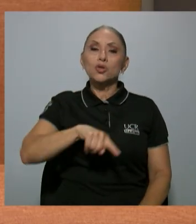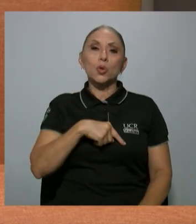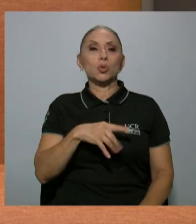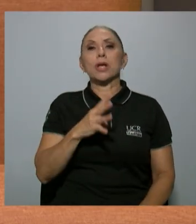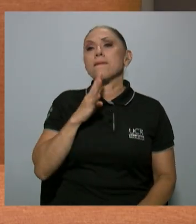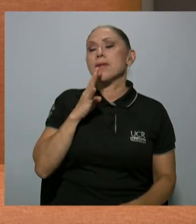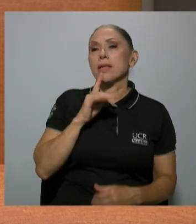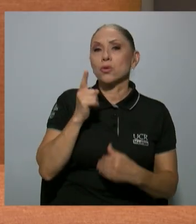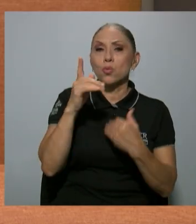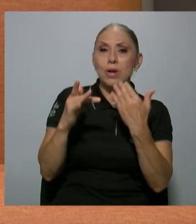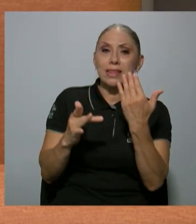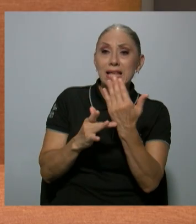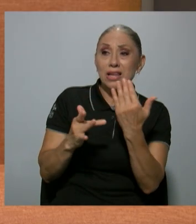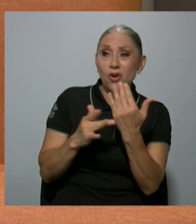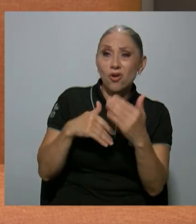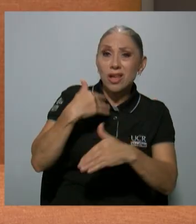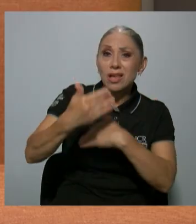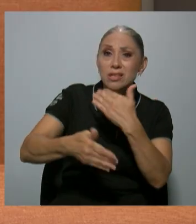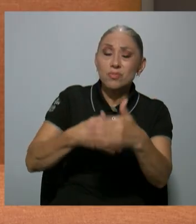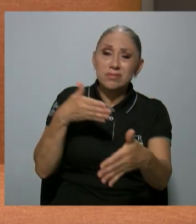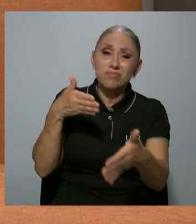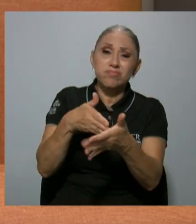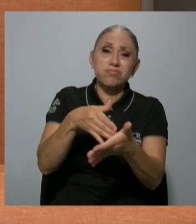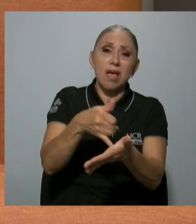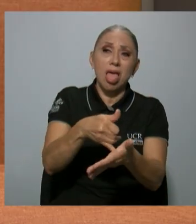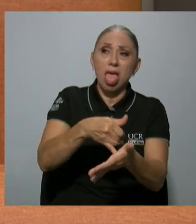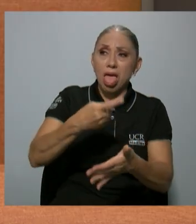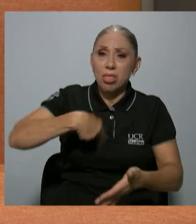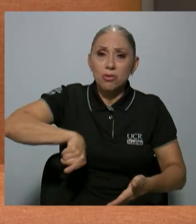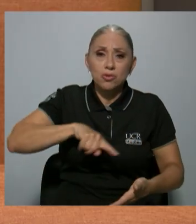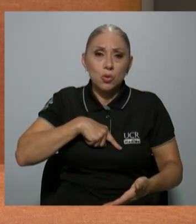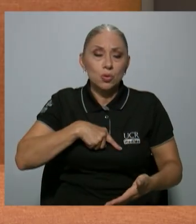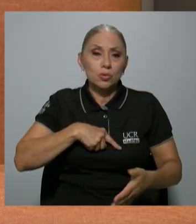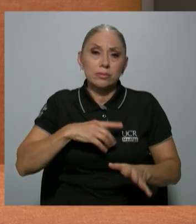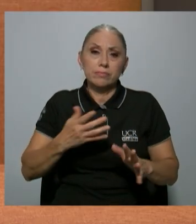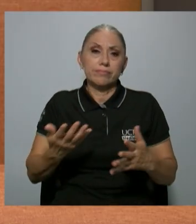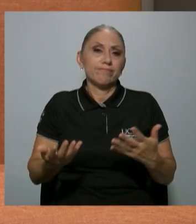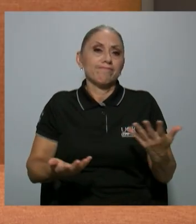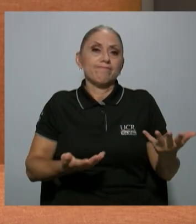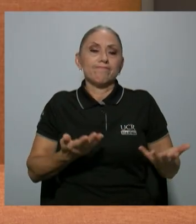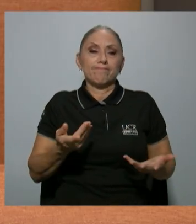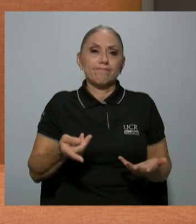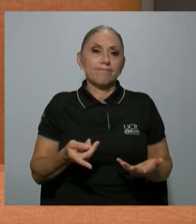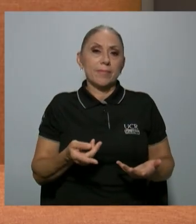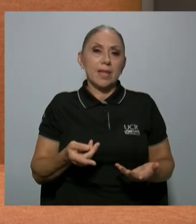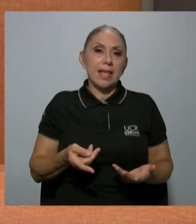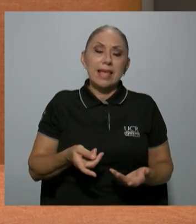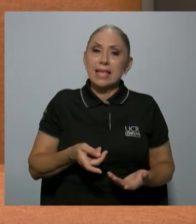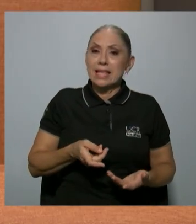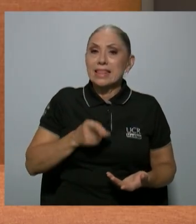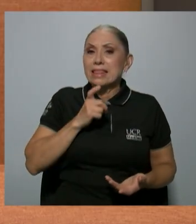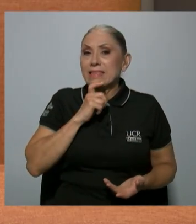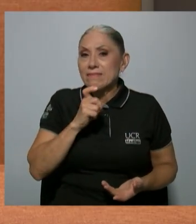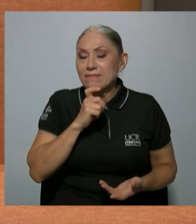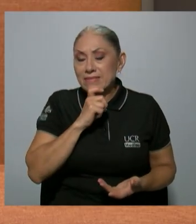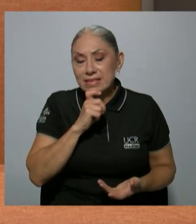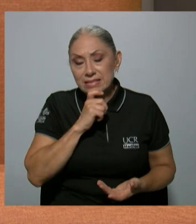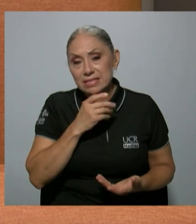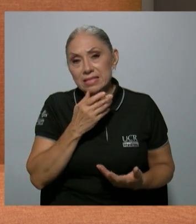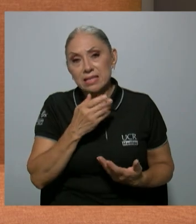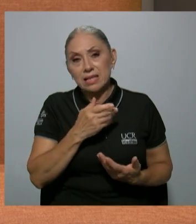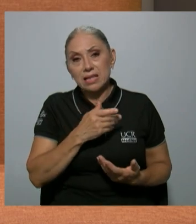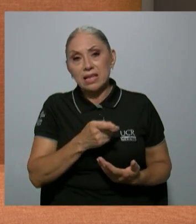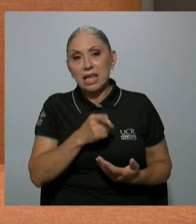tecnología que más bien va a venir a afectarnos, pues difícilmente una regulación de ese tipo vaya